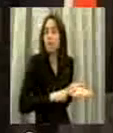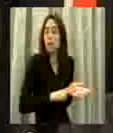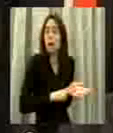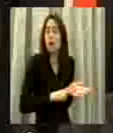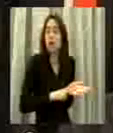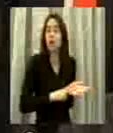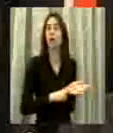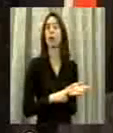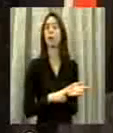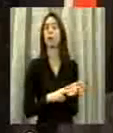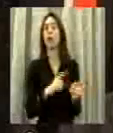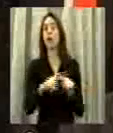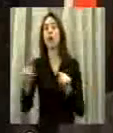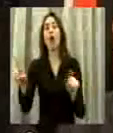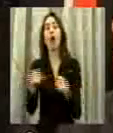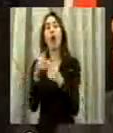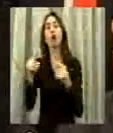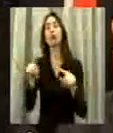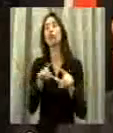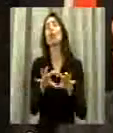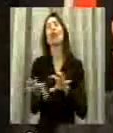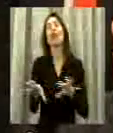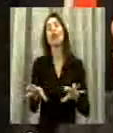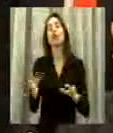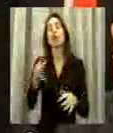resto es música.